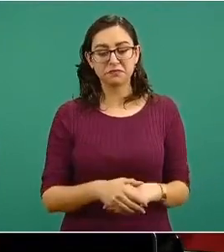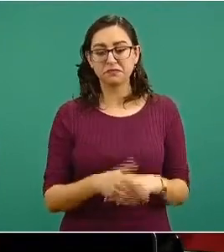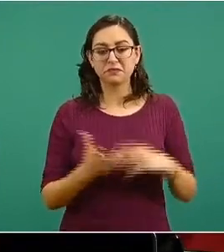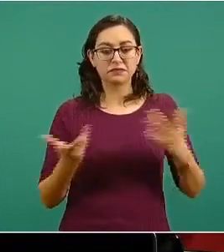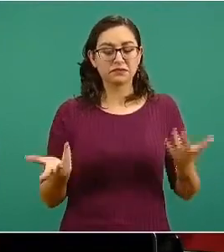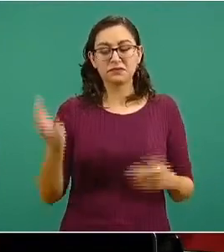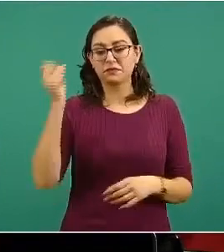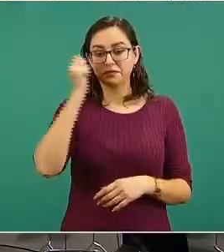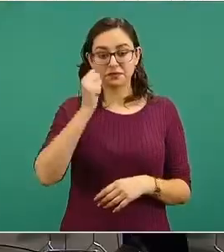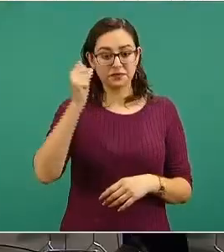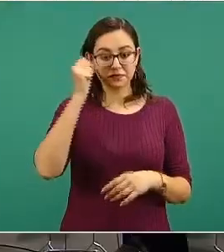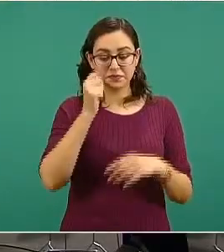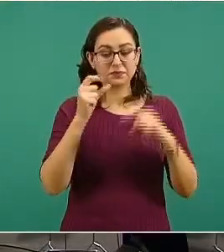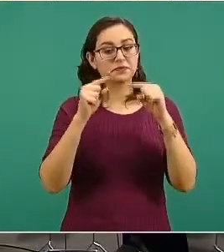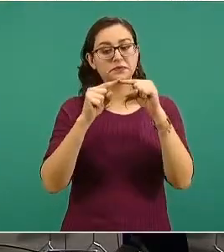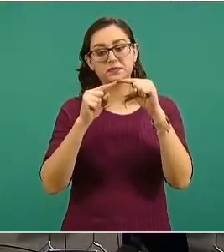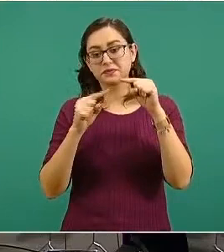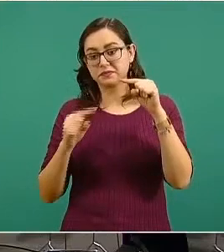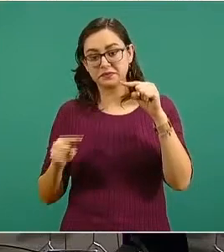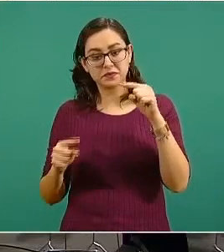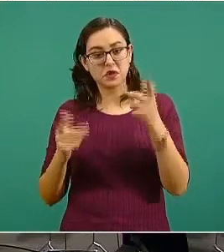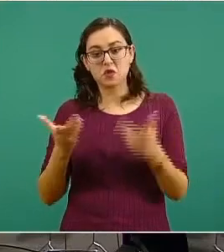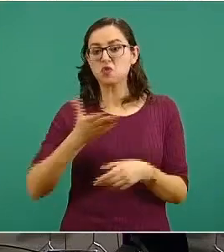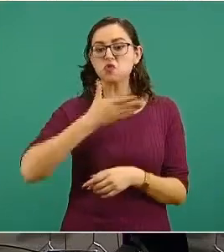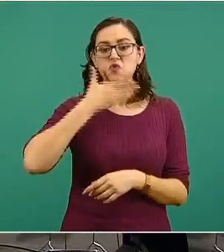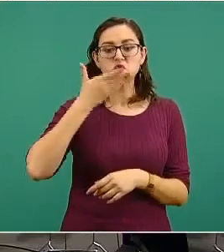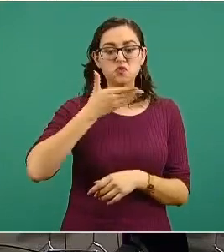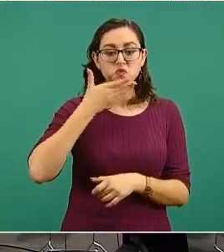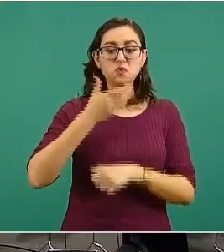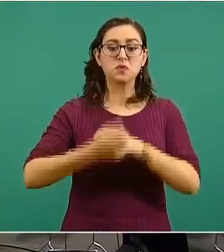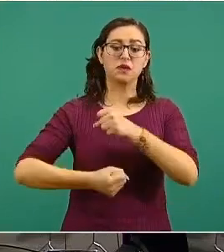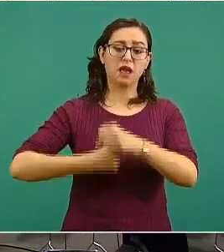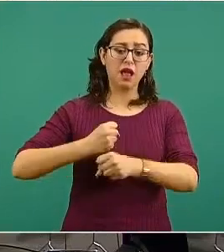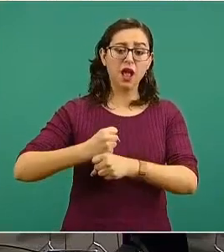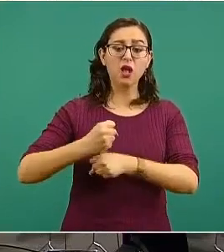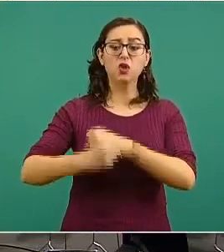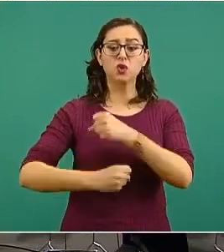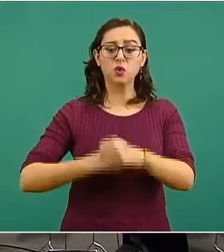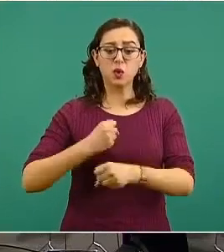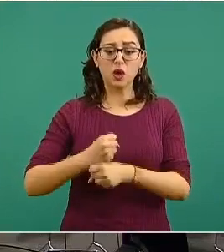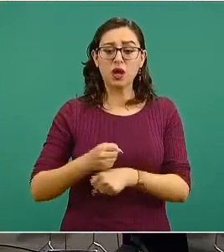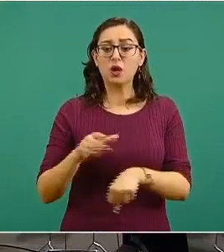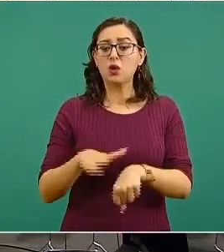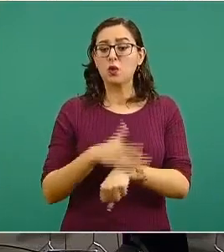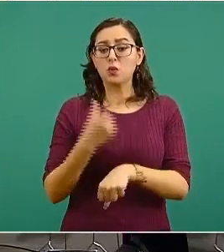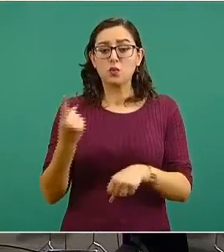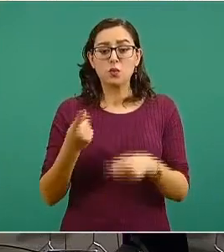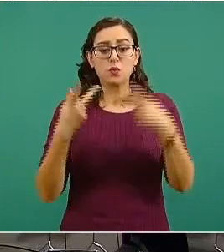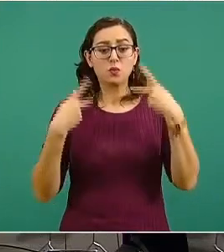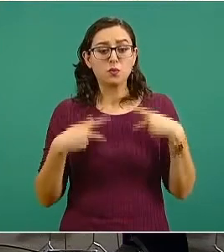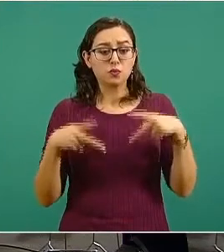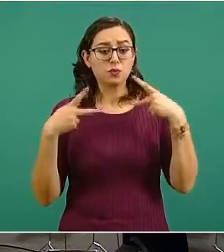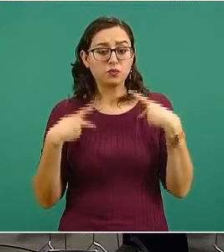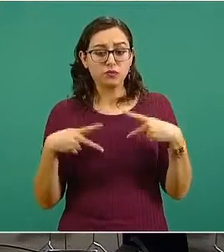un artefacto de la vigilancia epidemiológica porque las personas, al estar